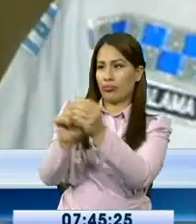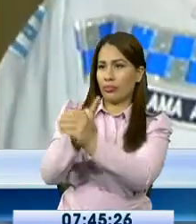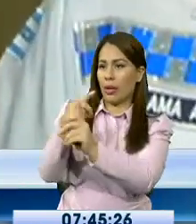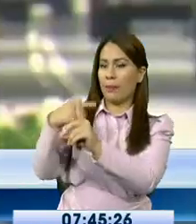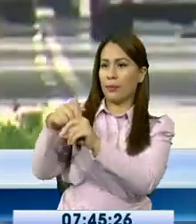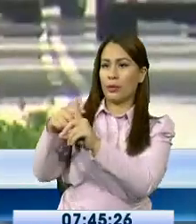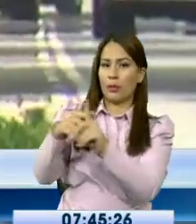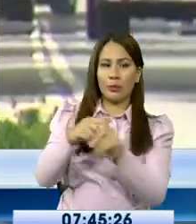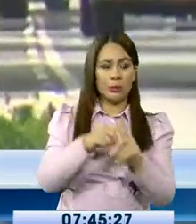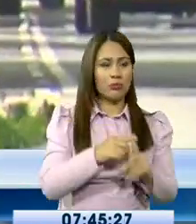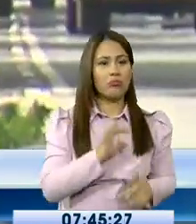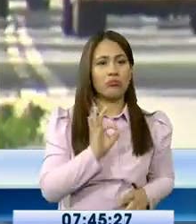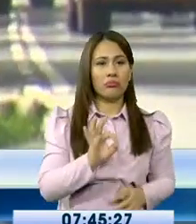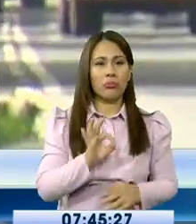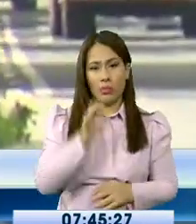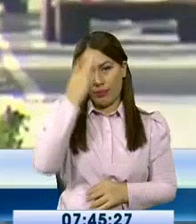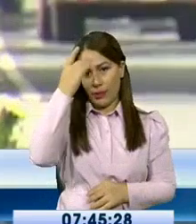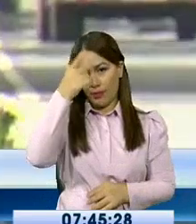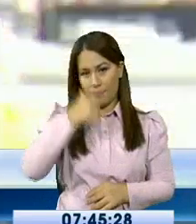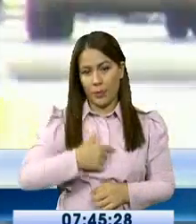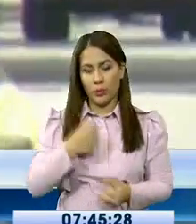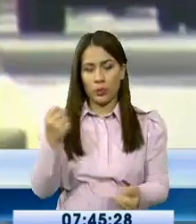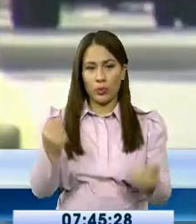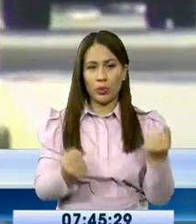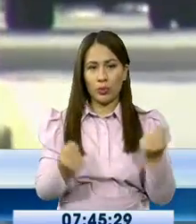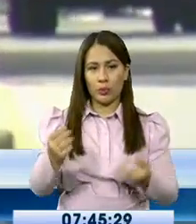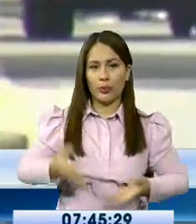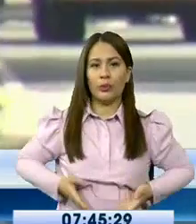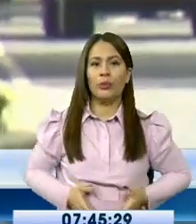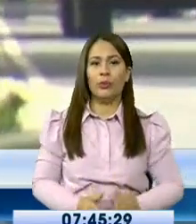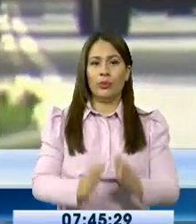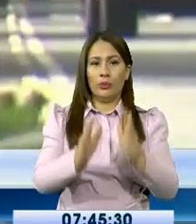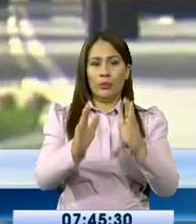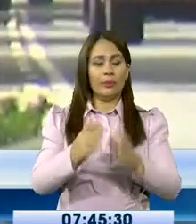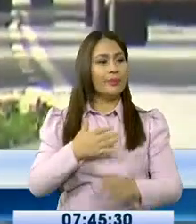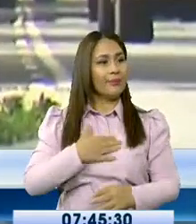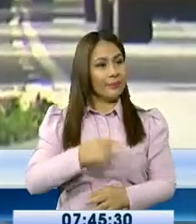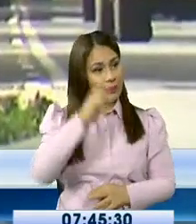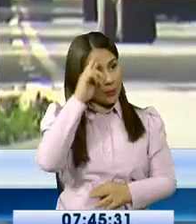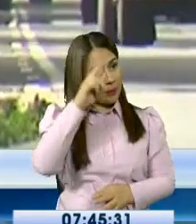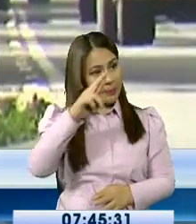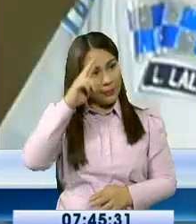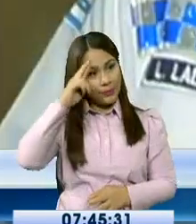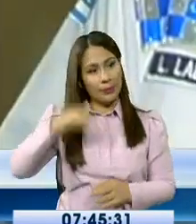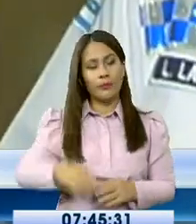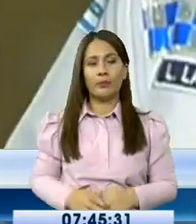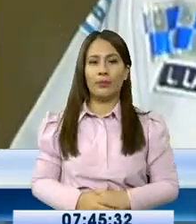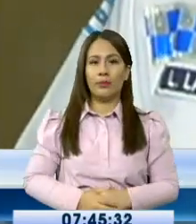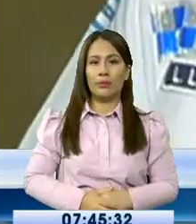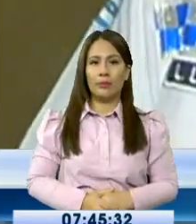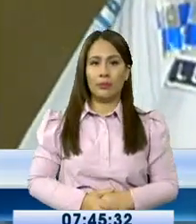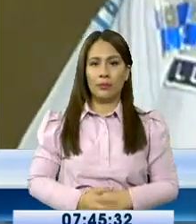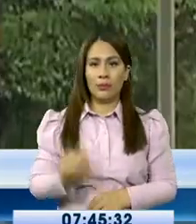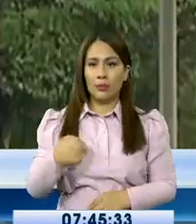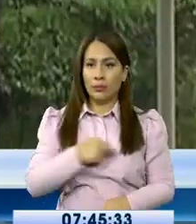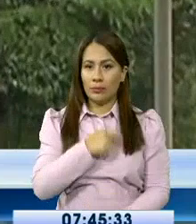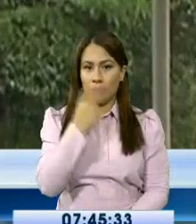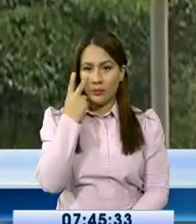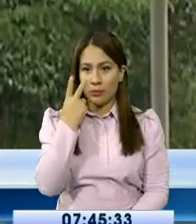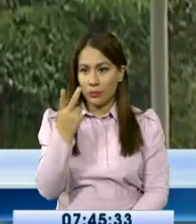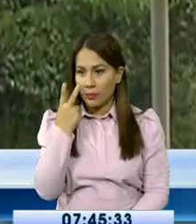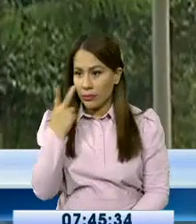porque los conductores que circulan por esta vía pues están respetando los límites de velocidad y eso es lo que nosotros queremos. Y